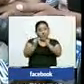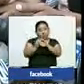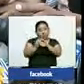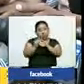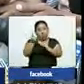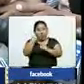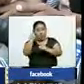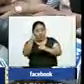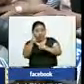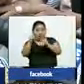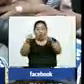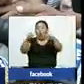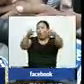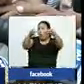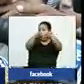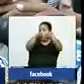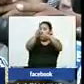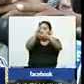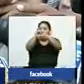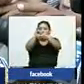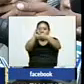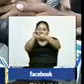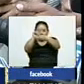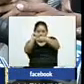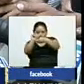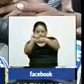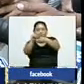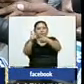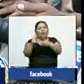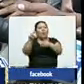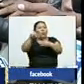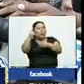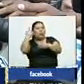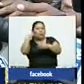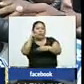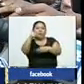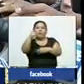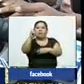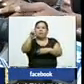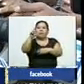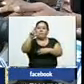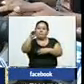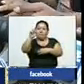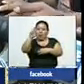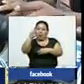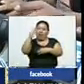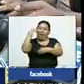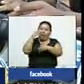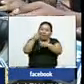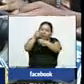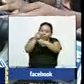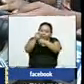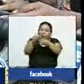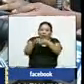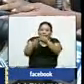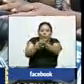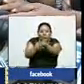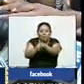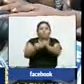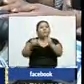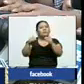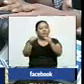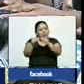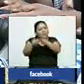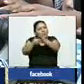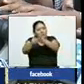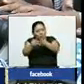de OIT, el caso de Abel Vega. El caso de Gilberto Soto, sindicalista de los Tinter, también inicia